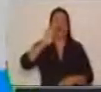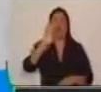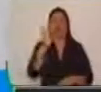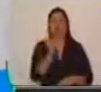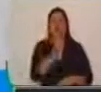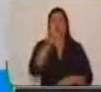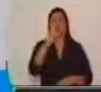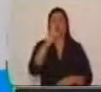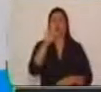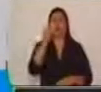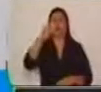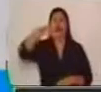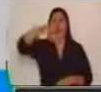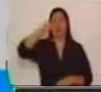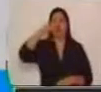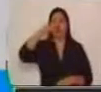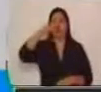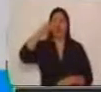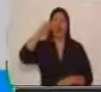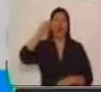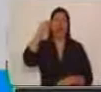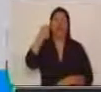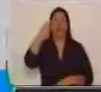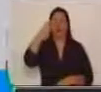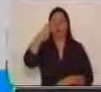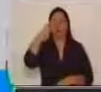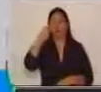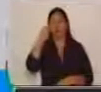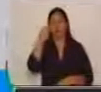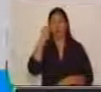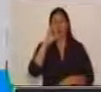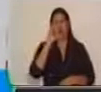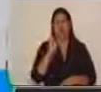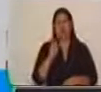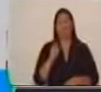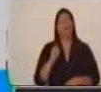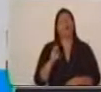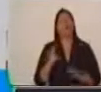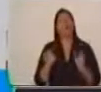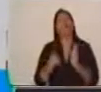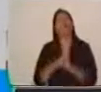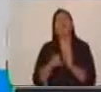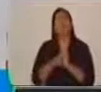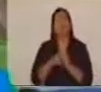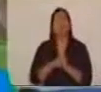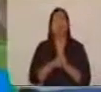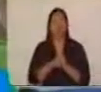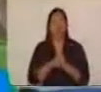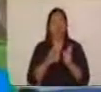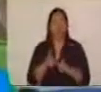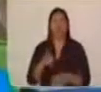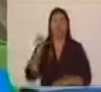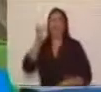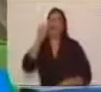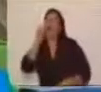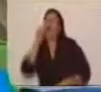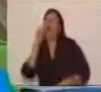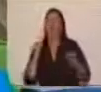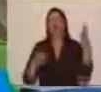voy a mencionar. Romeo y Julieta, aquella historia de amor, de gallardía y de